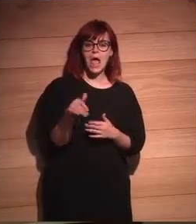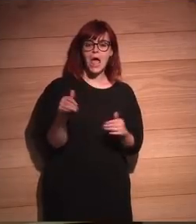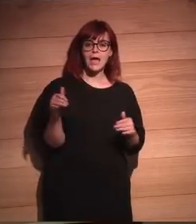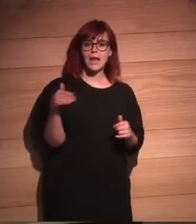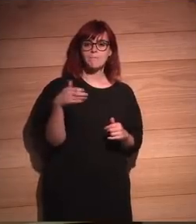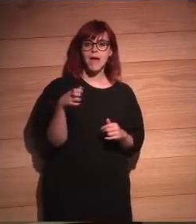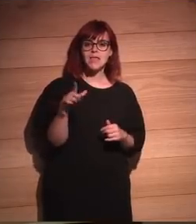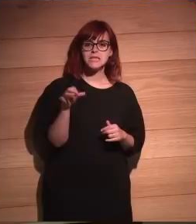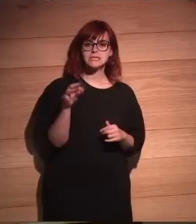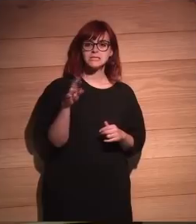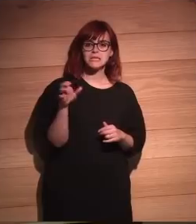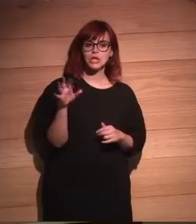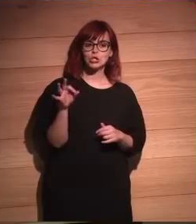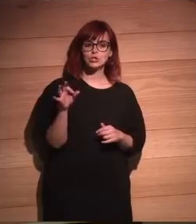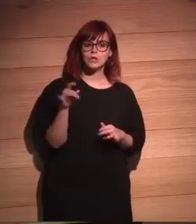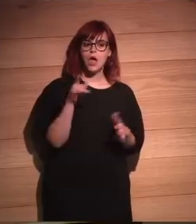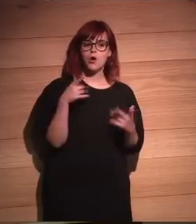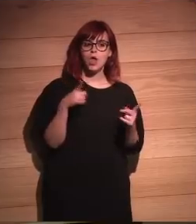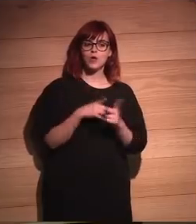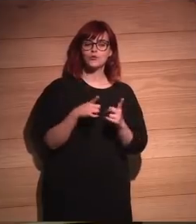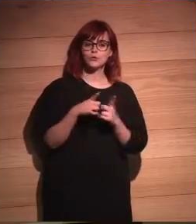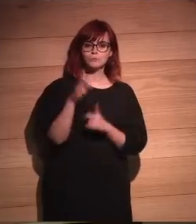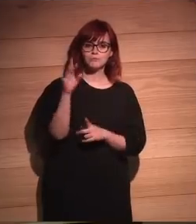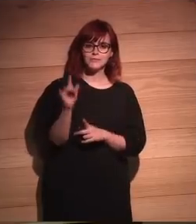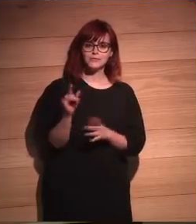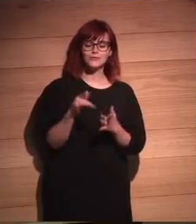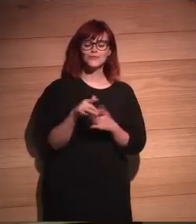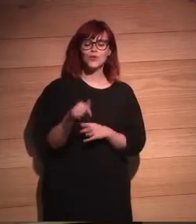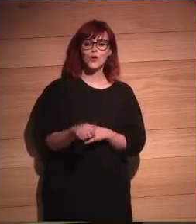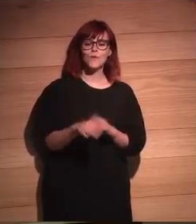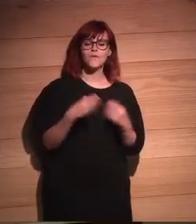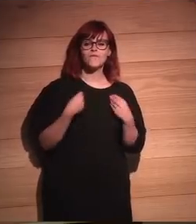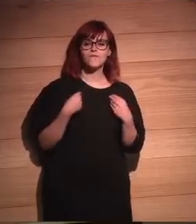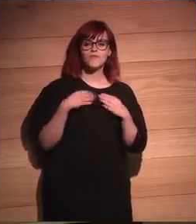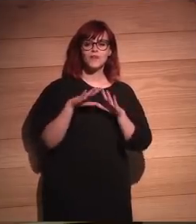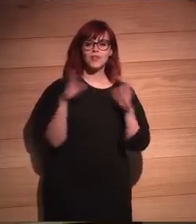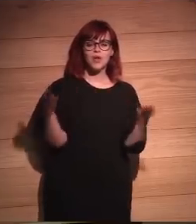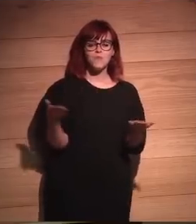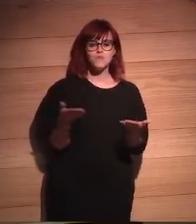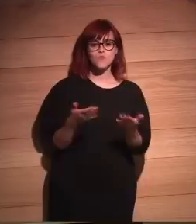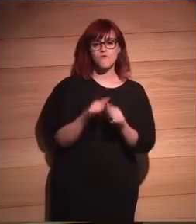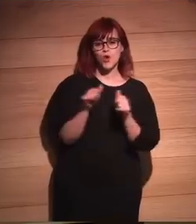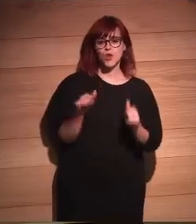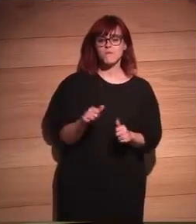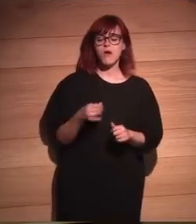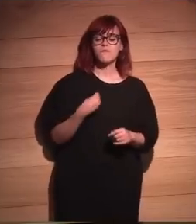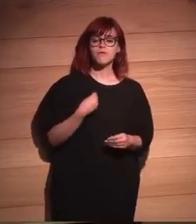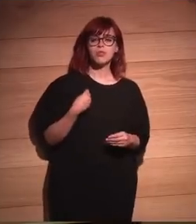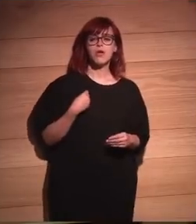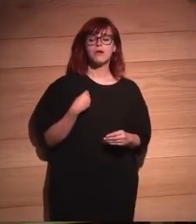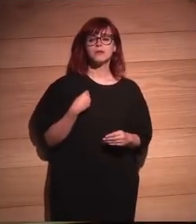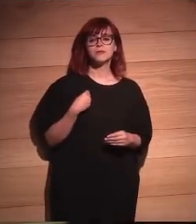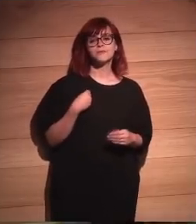Ballesteros en este minuto muy de breve, oro. esta vez sí. Nuestro modo de vida se basa en que el centro